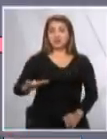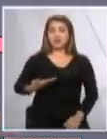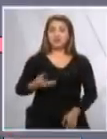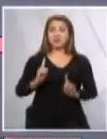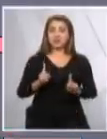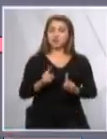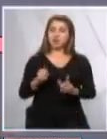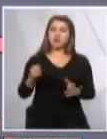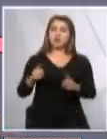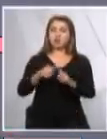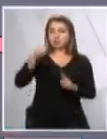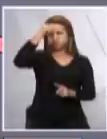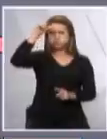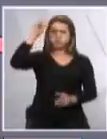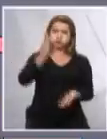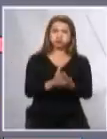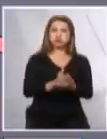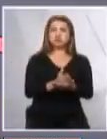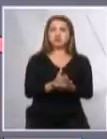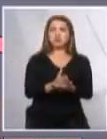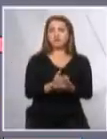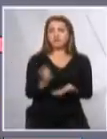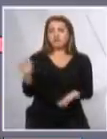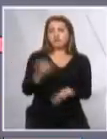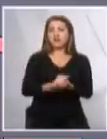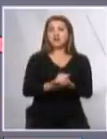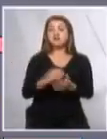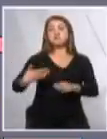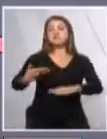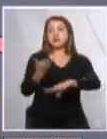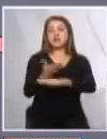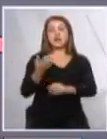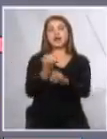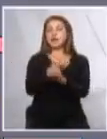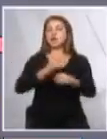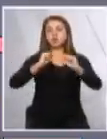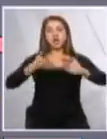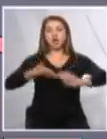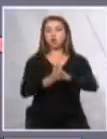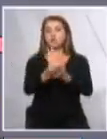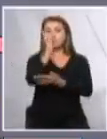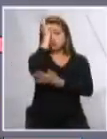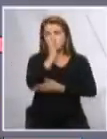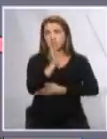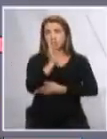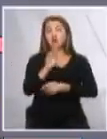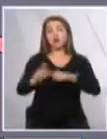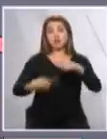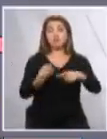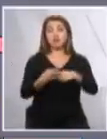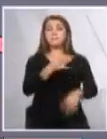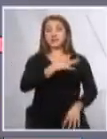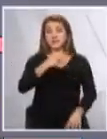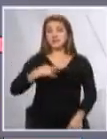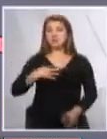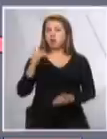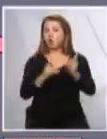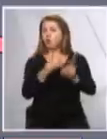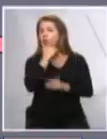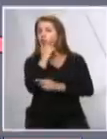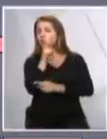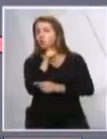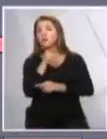un buen golpe de timón acá y de alguna forma pedir la renuncia a todos los funcionarios, en este caso ministros, por ejemplo, que tengan alguna